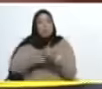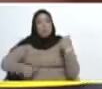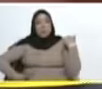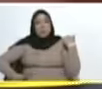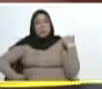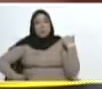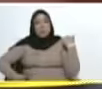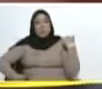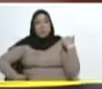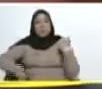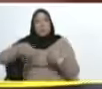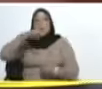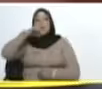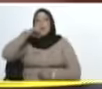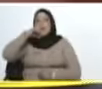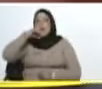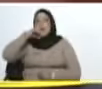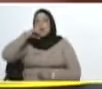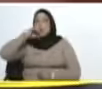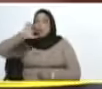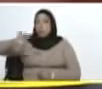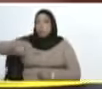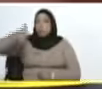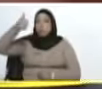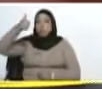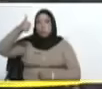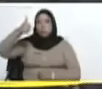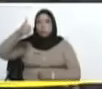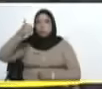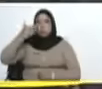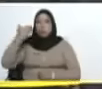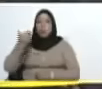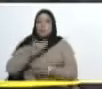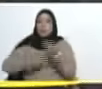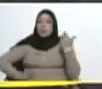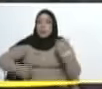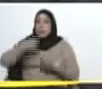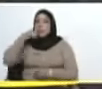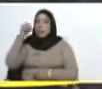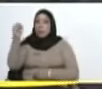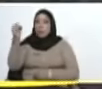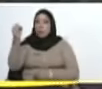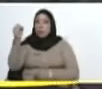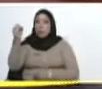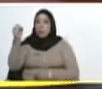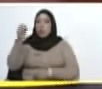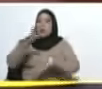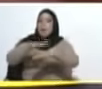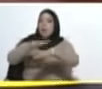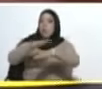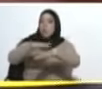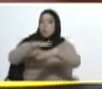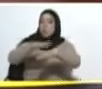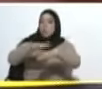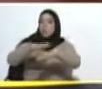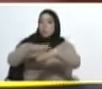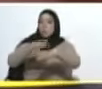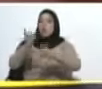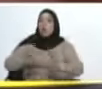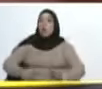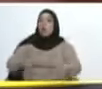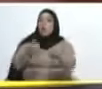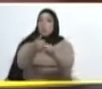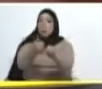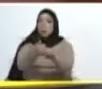presidente constitucional de nuestra República, Nicolás Maduro Moro, convocó y tuvo la